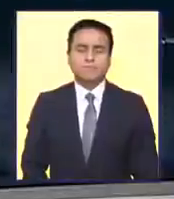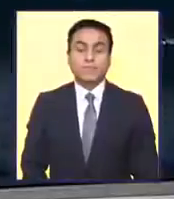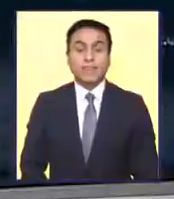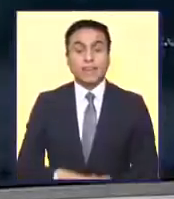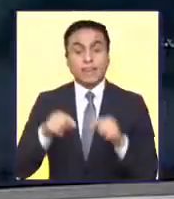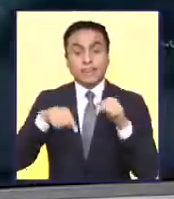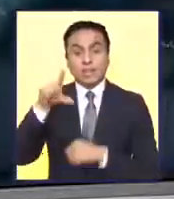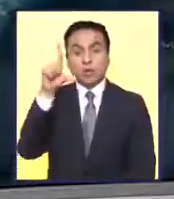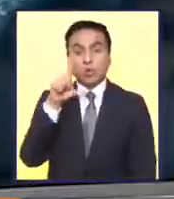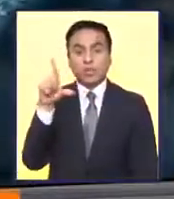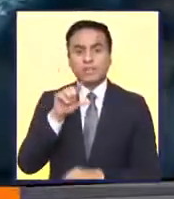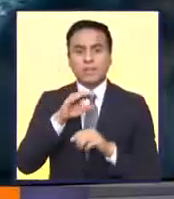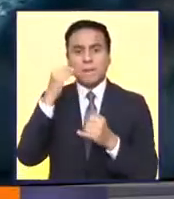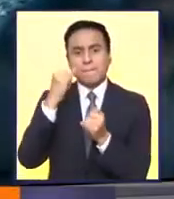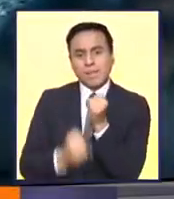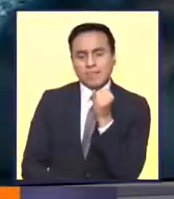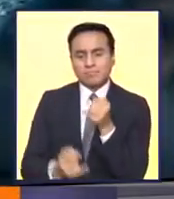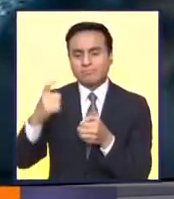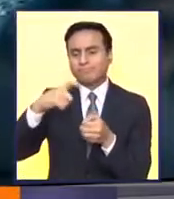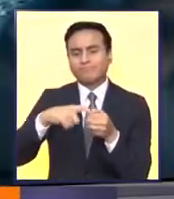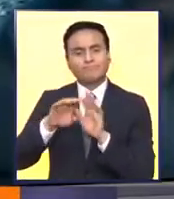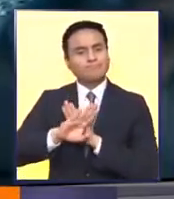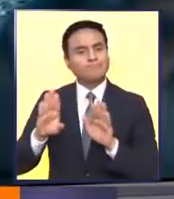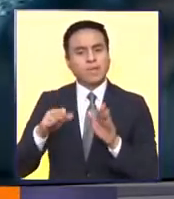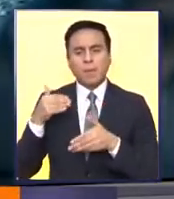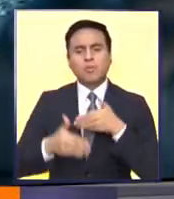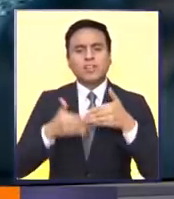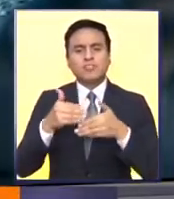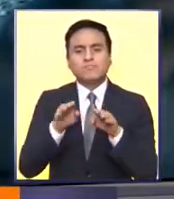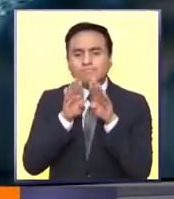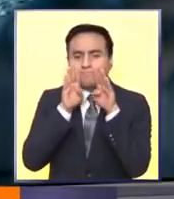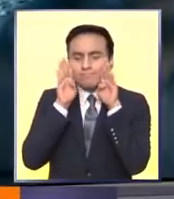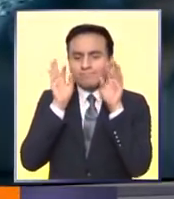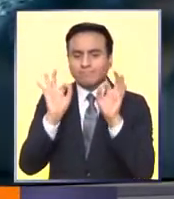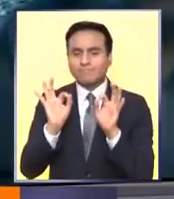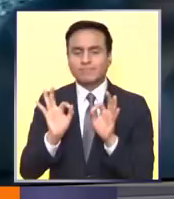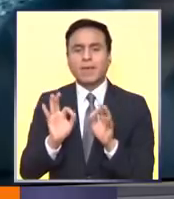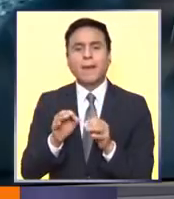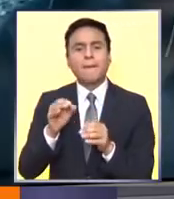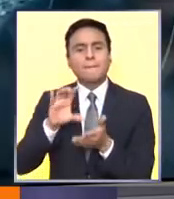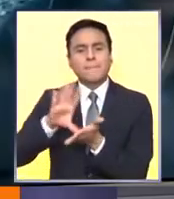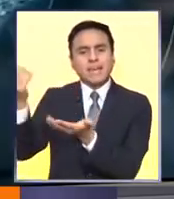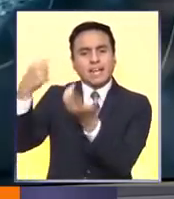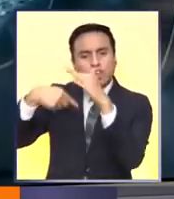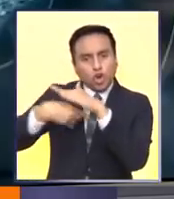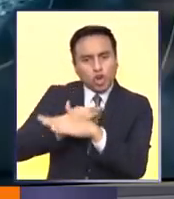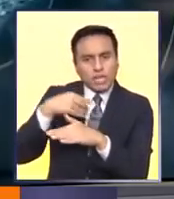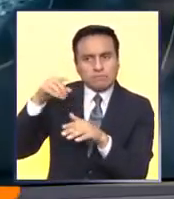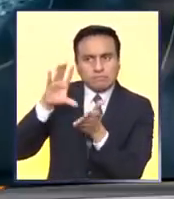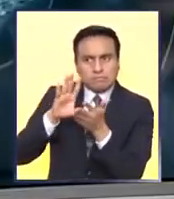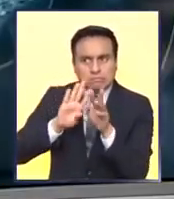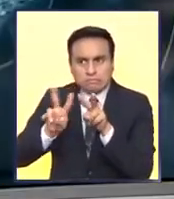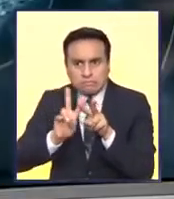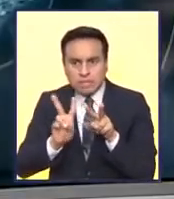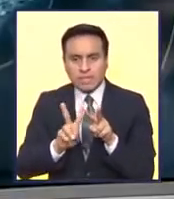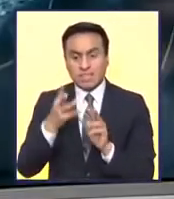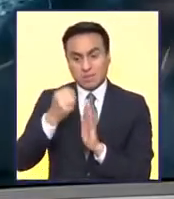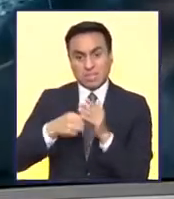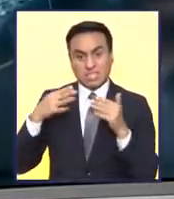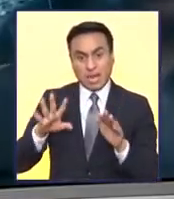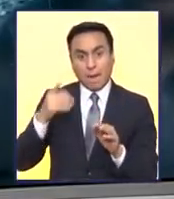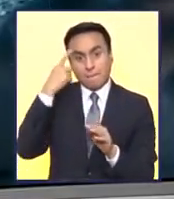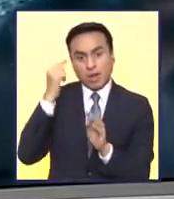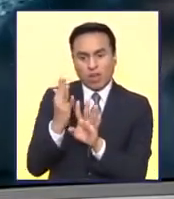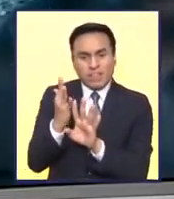Y este lunes terminó el plazo de inscripción en el proceso de regularización migratoria. Aunque hubo 3 meses para hacerlo, otra vez las